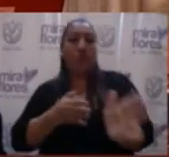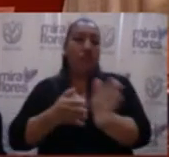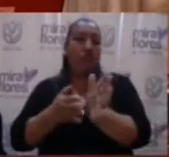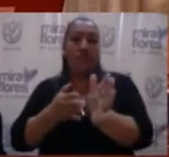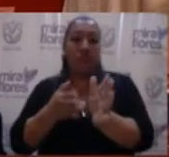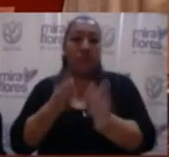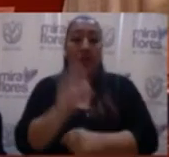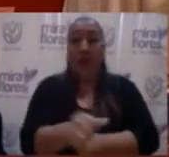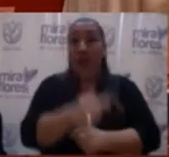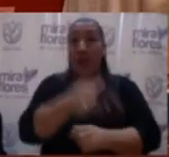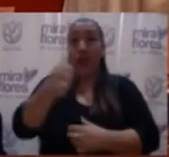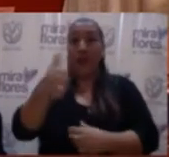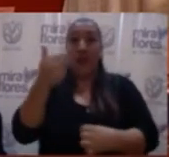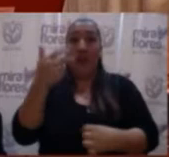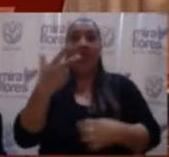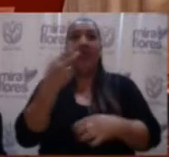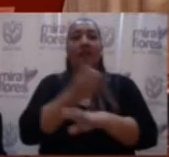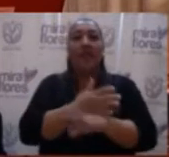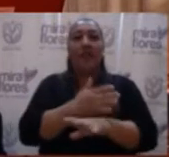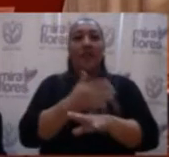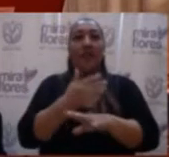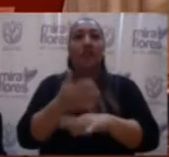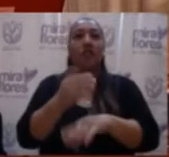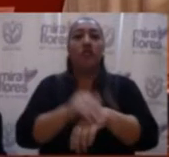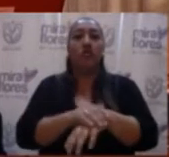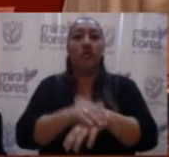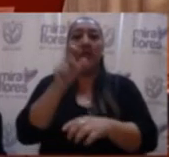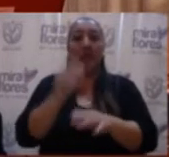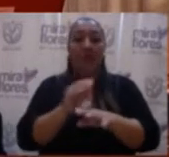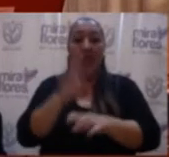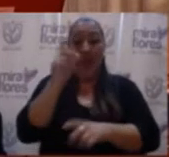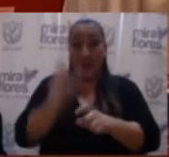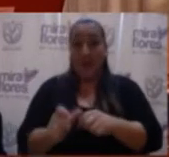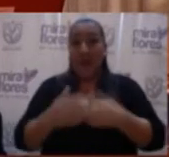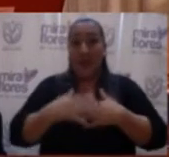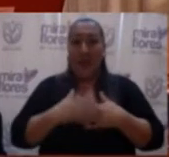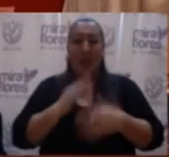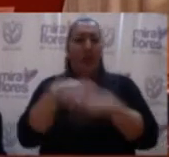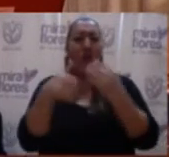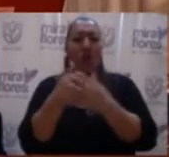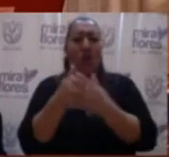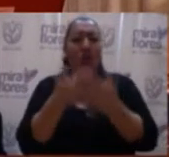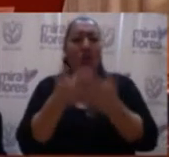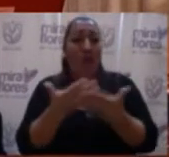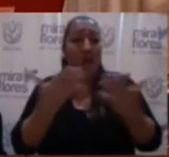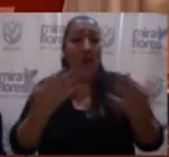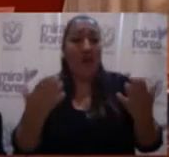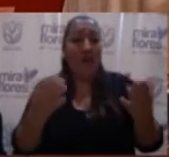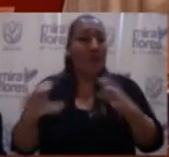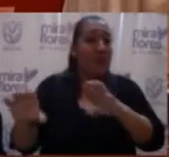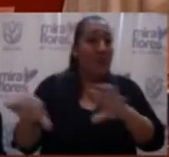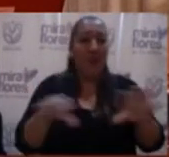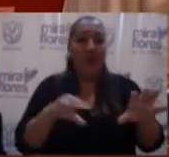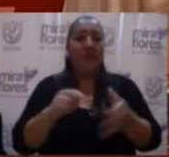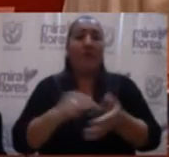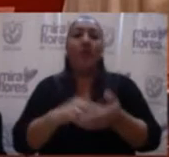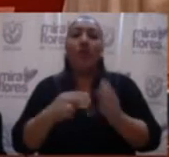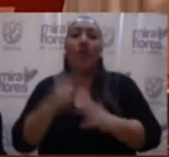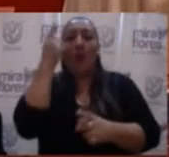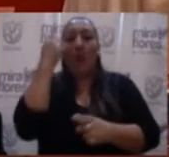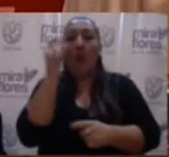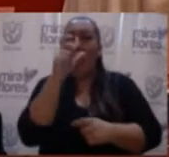Y el tercero, lo que es el desarrollo de las personas, porque finalmente todas estas cosas se hacen por